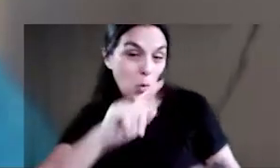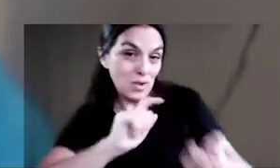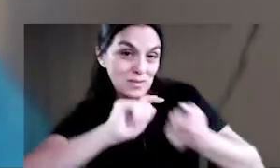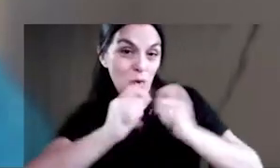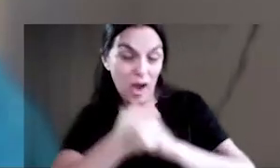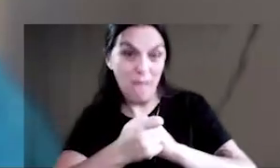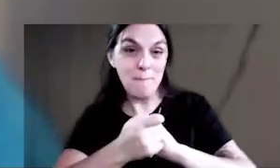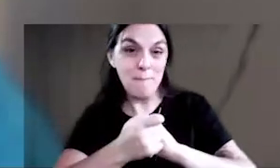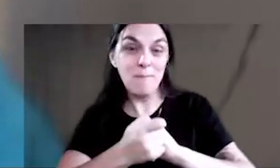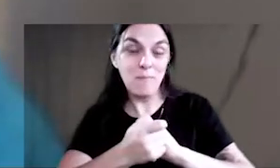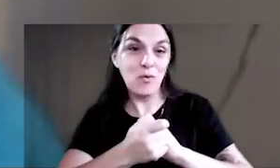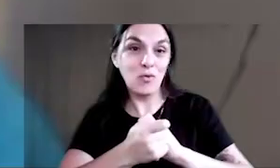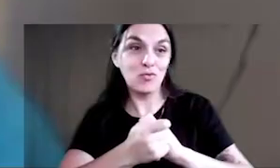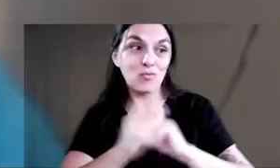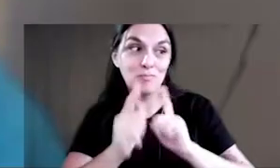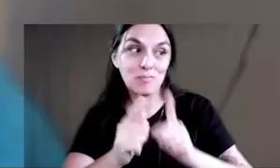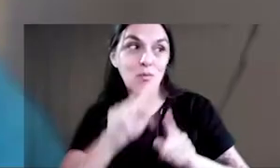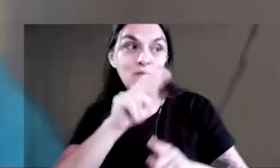hubo en la